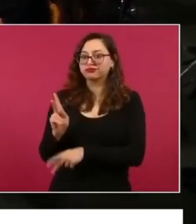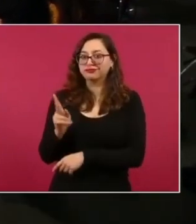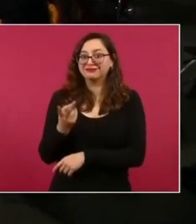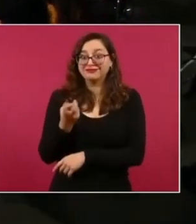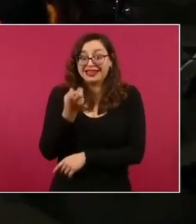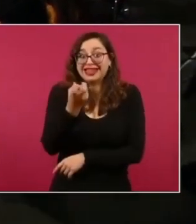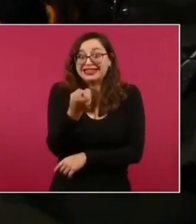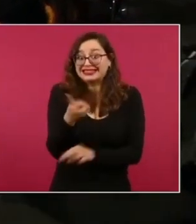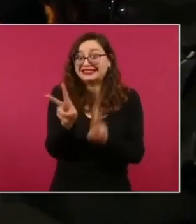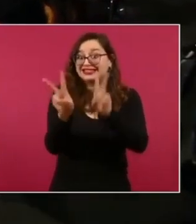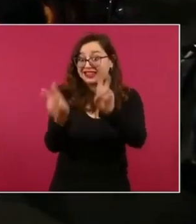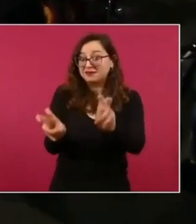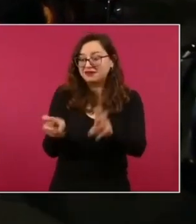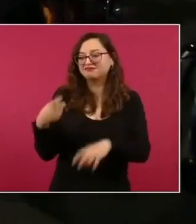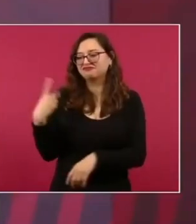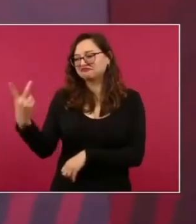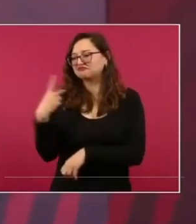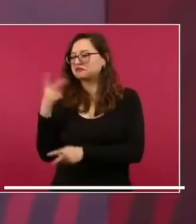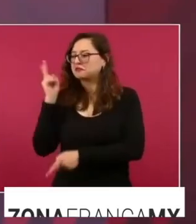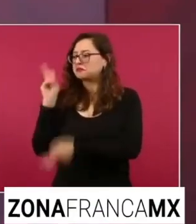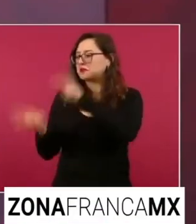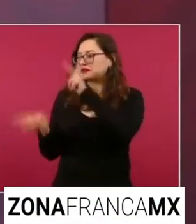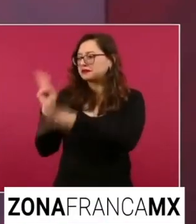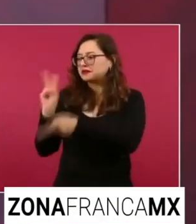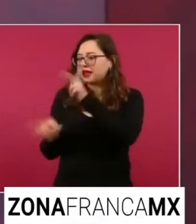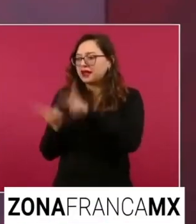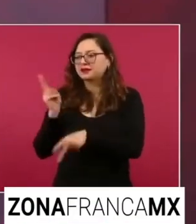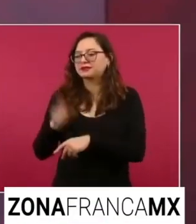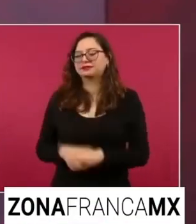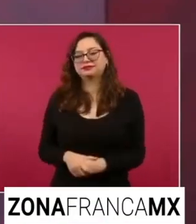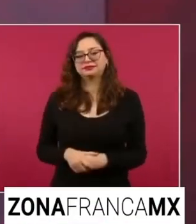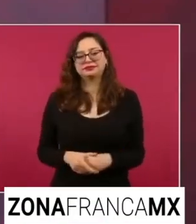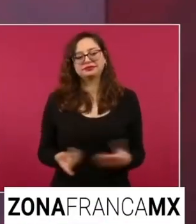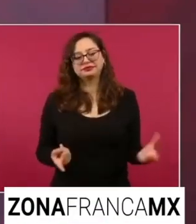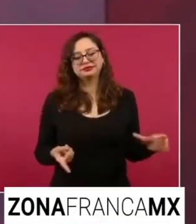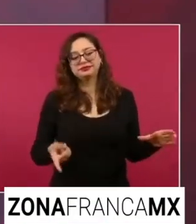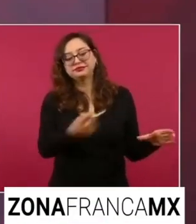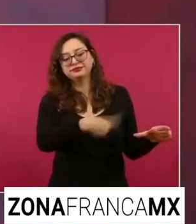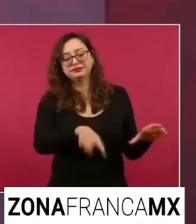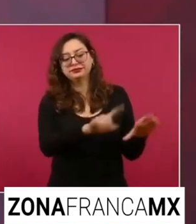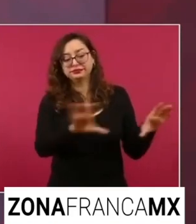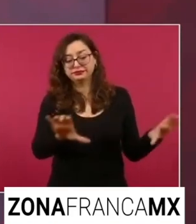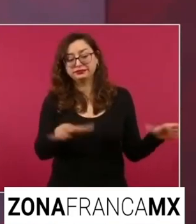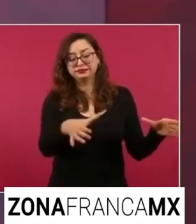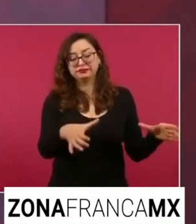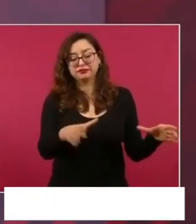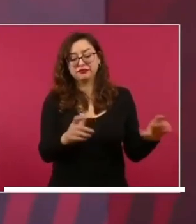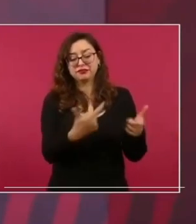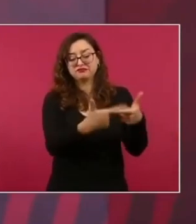entidades con mayor violencia en el país. Informó para Zona Franca Alfonsina Ávila.